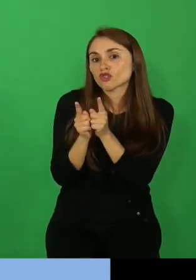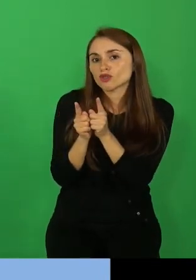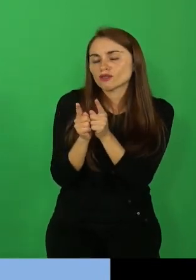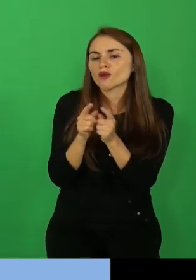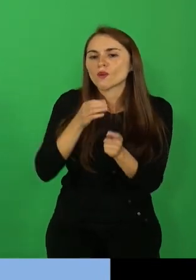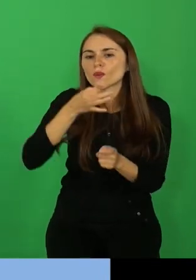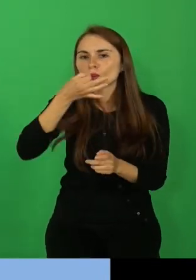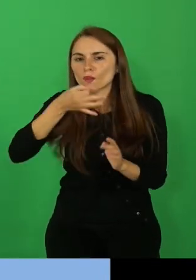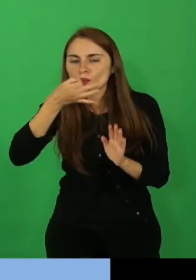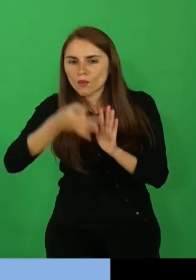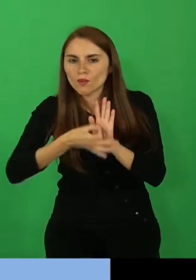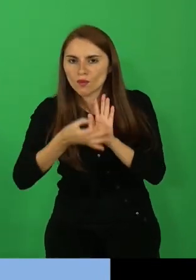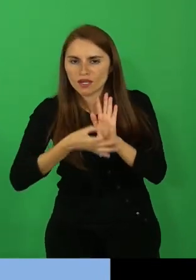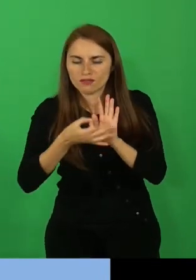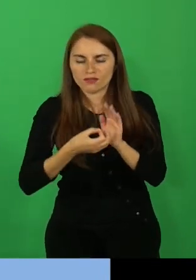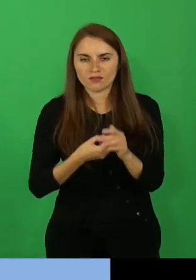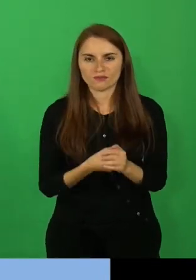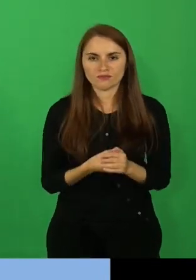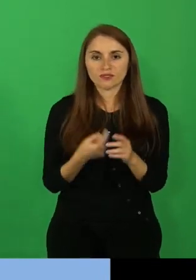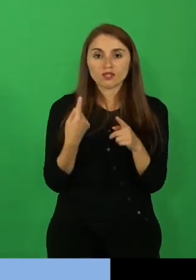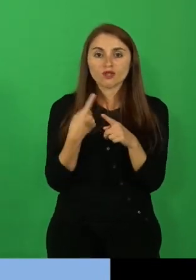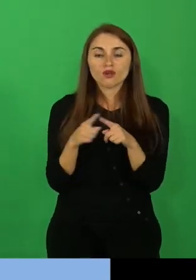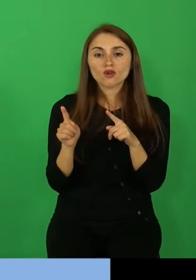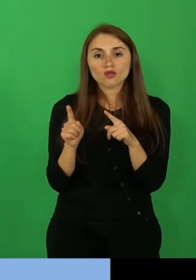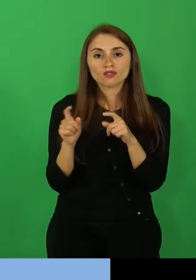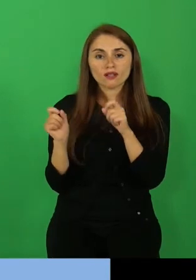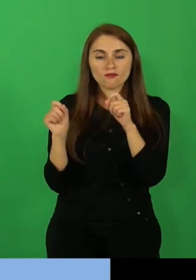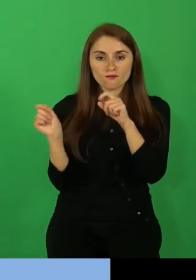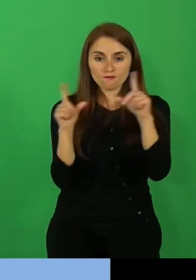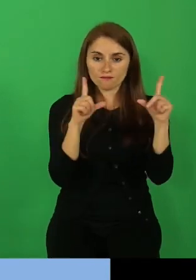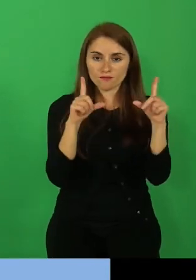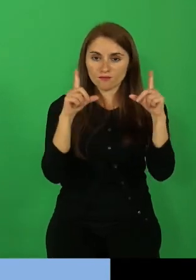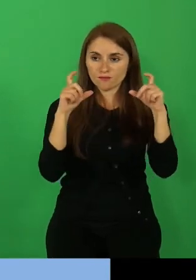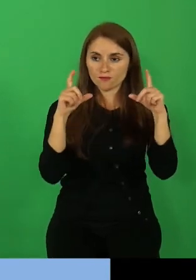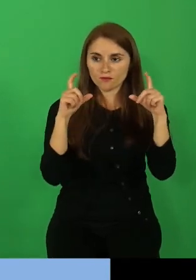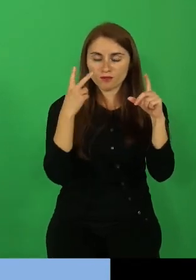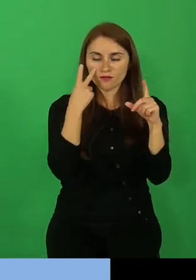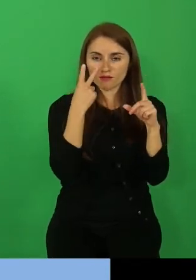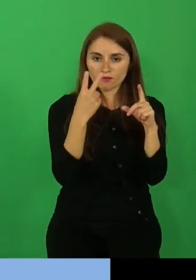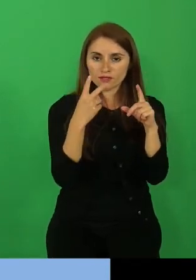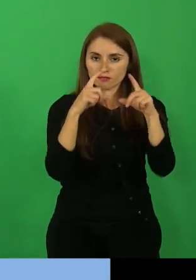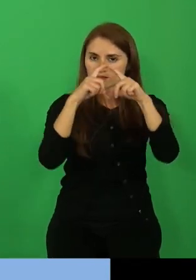un cuento. La siguiente imagen que tiene estos